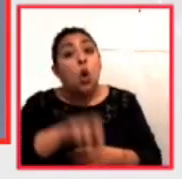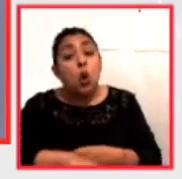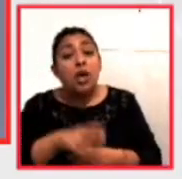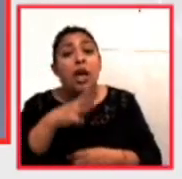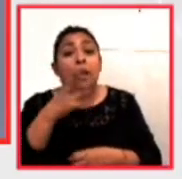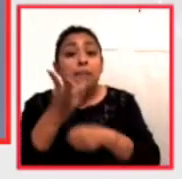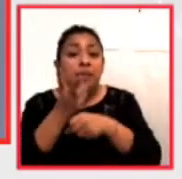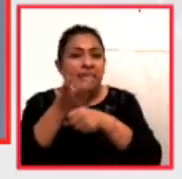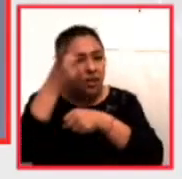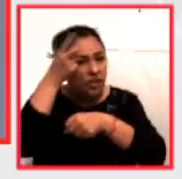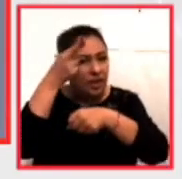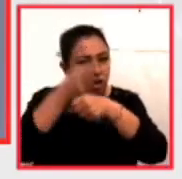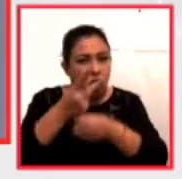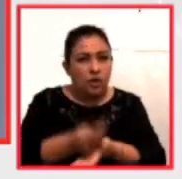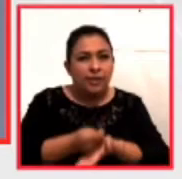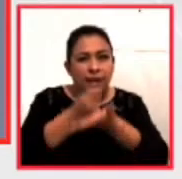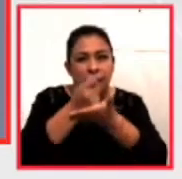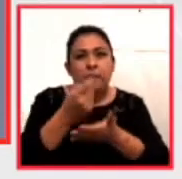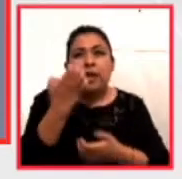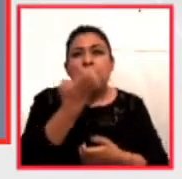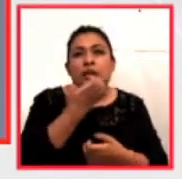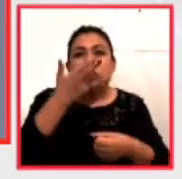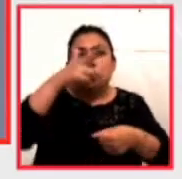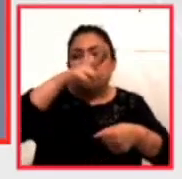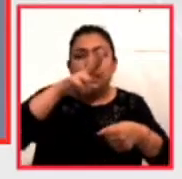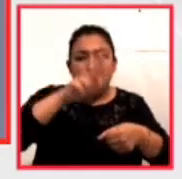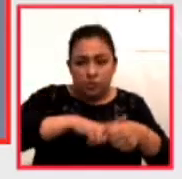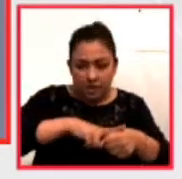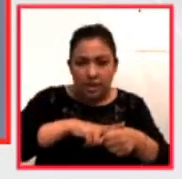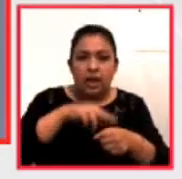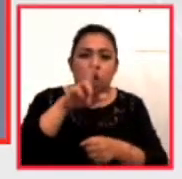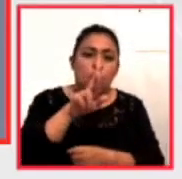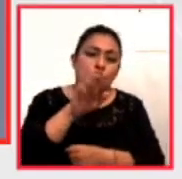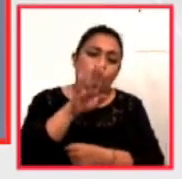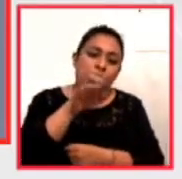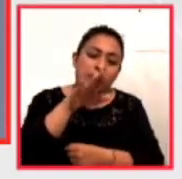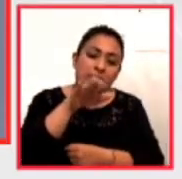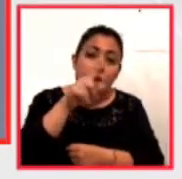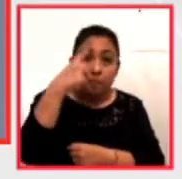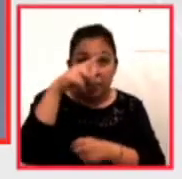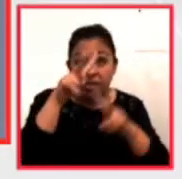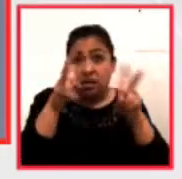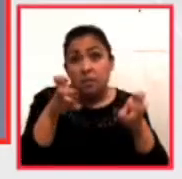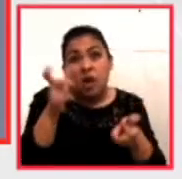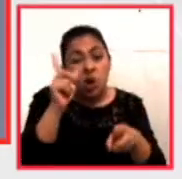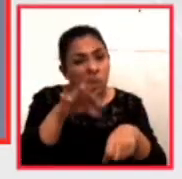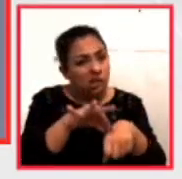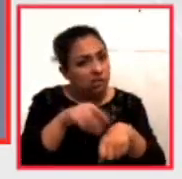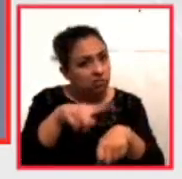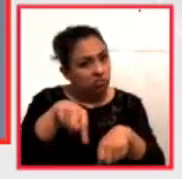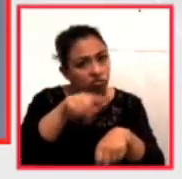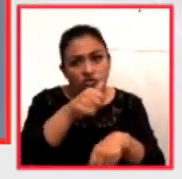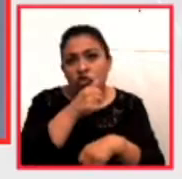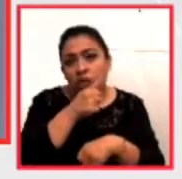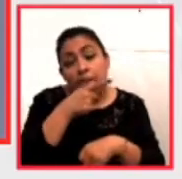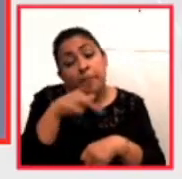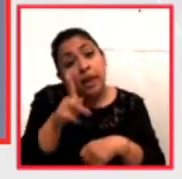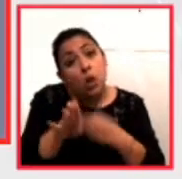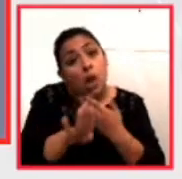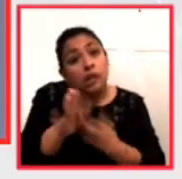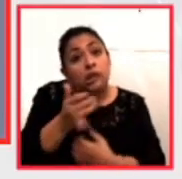director terapéutico de la clínica Atendiac, Rubén Maldonado, para hablar de un tema que ojalá no lo estén viviendo, pero más vale prevenir